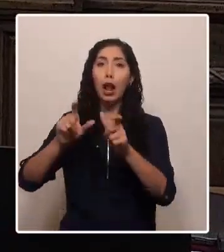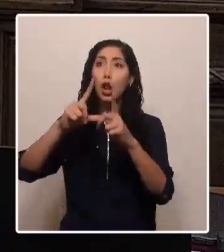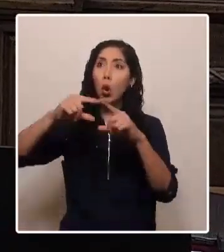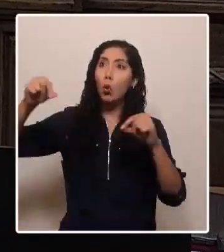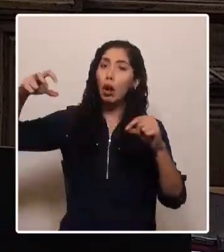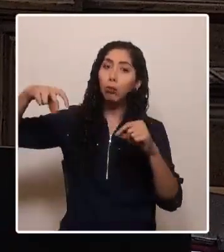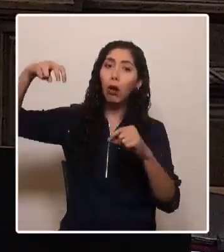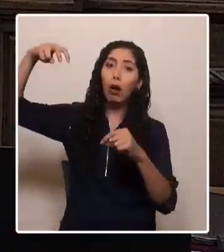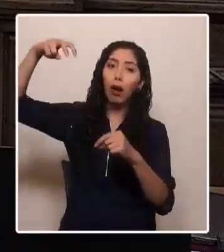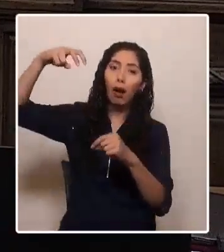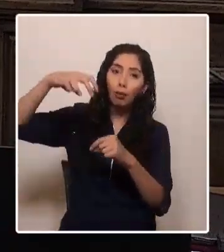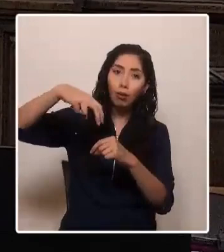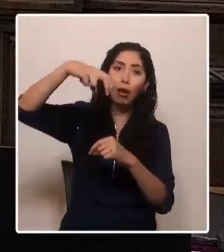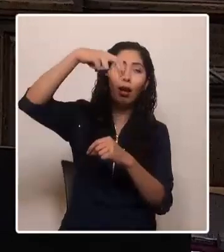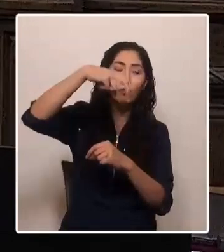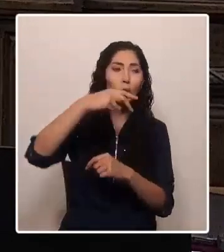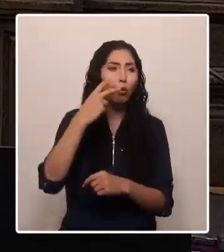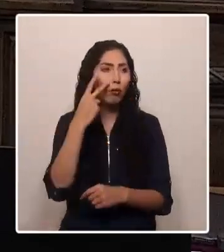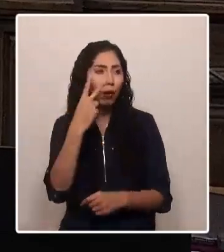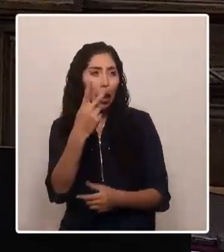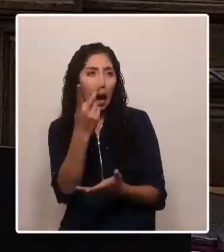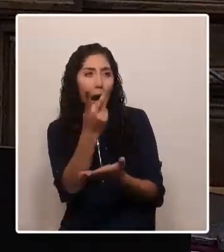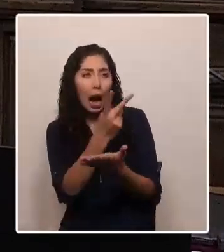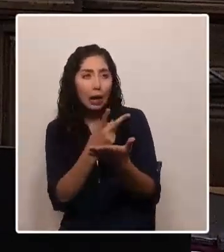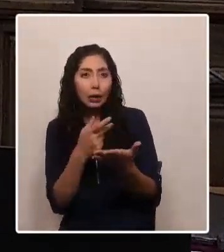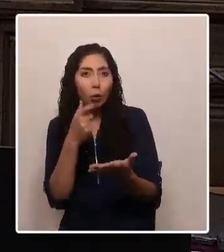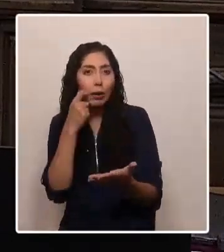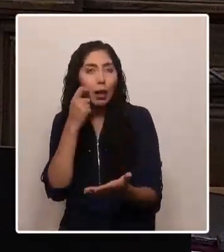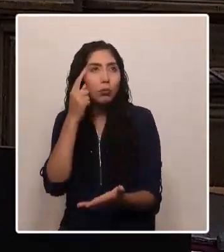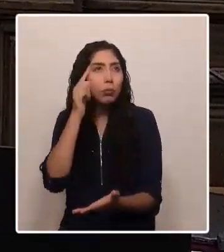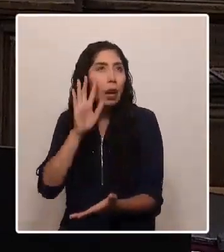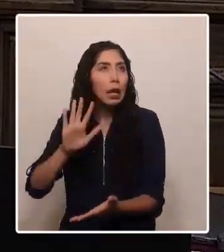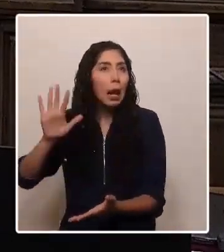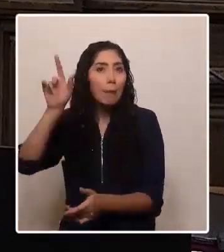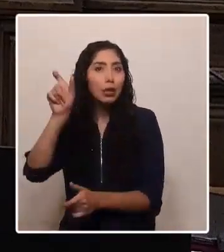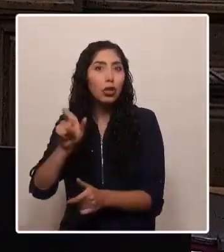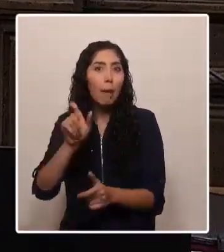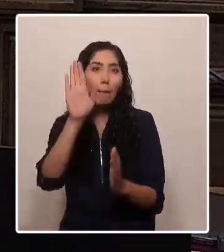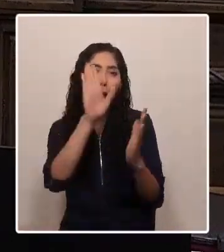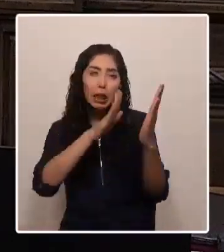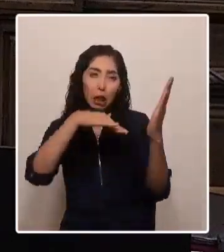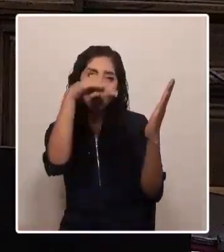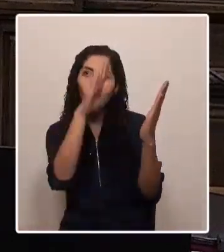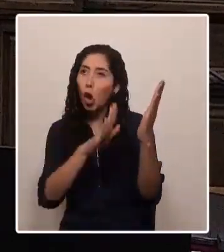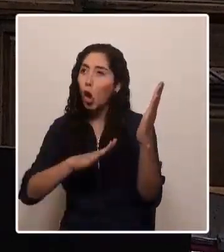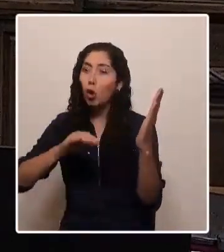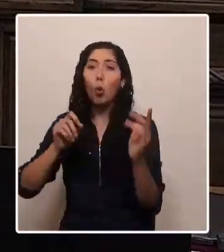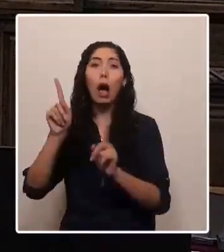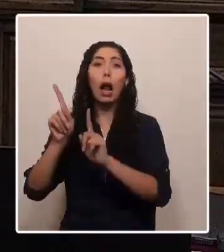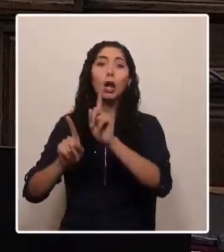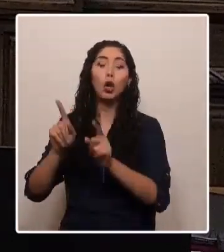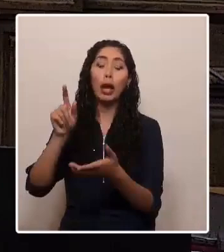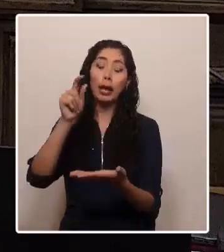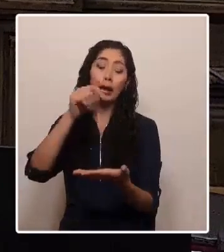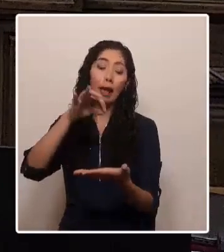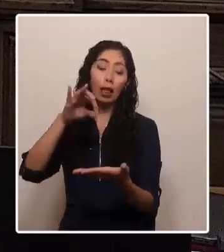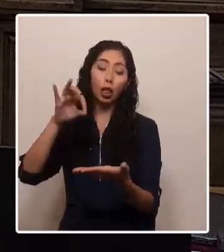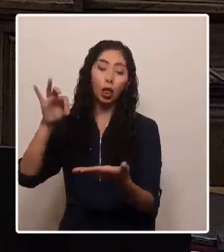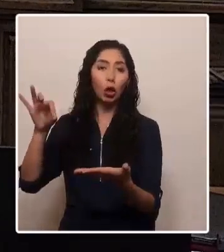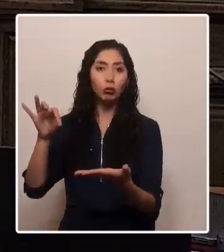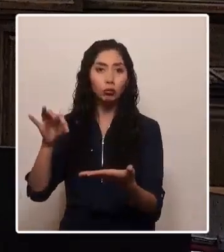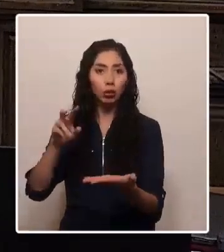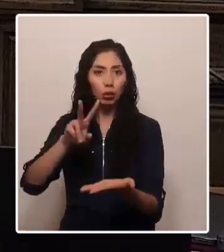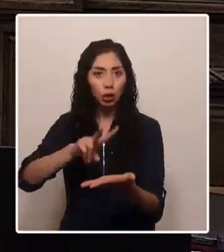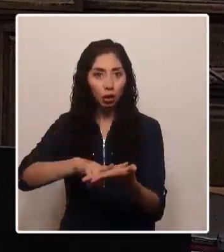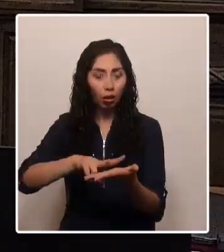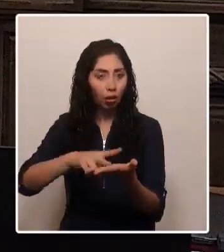se menciona las artes o humanidades, quizás nos imaginamos a un pintor en su estudio o alguien escribiendo con una pluma de ganso. La realidad es distinta, más allá